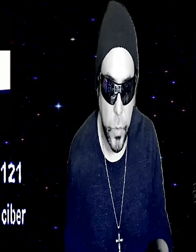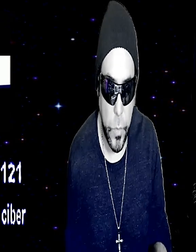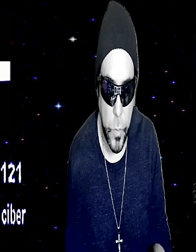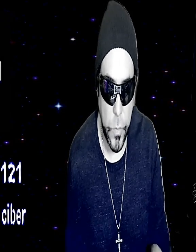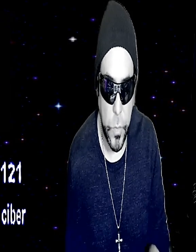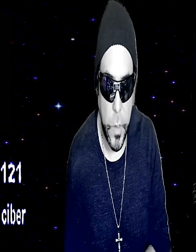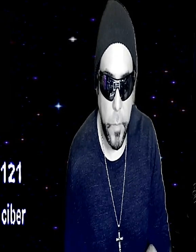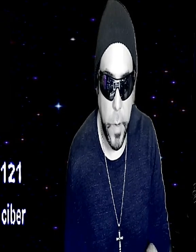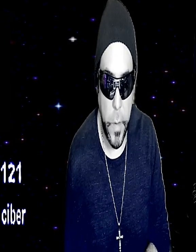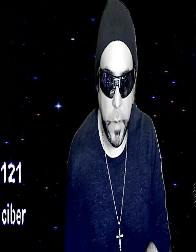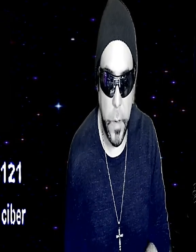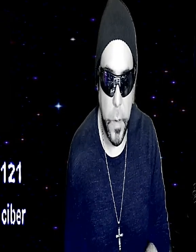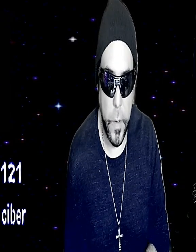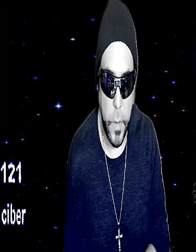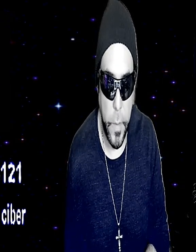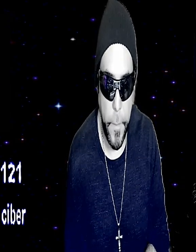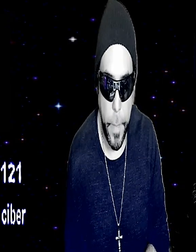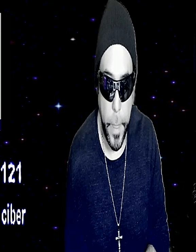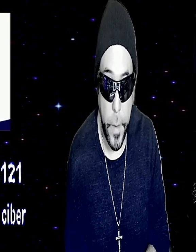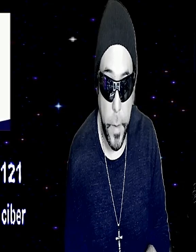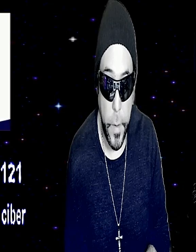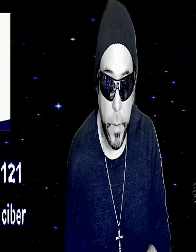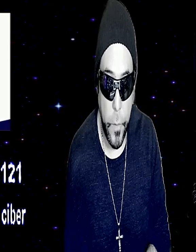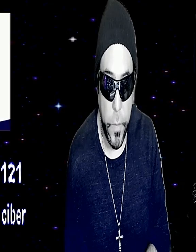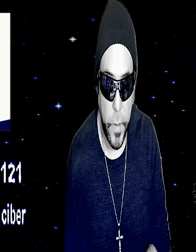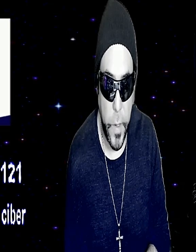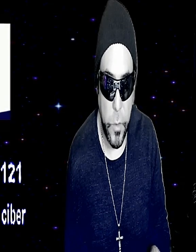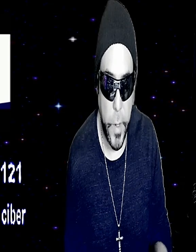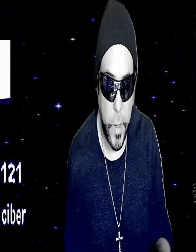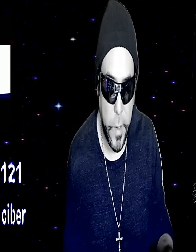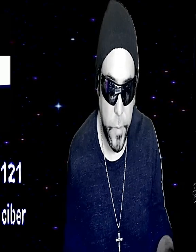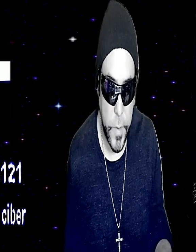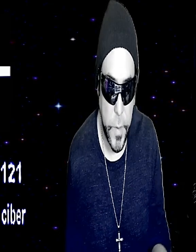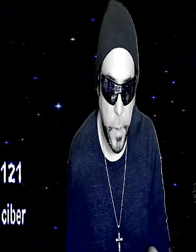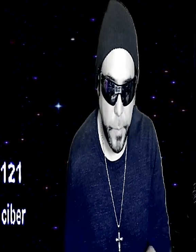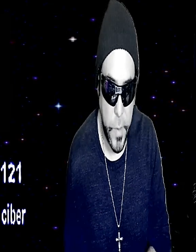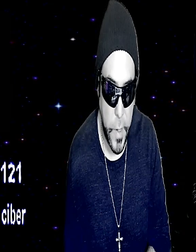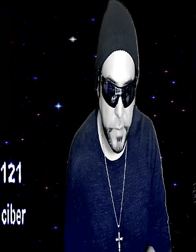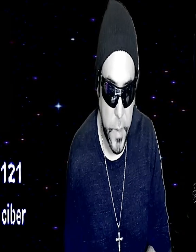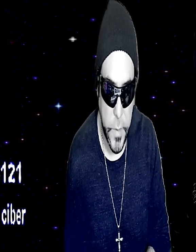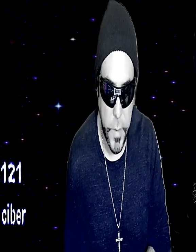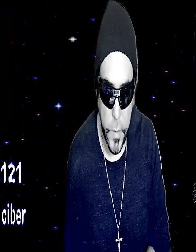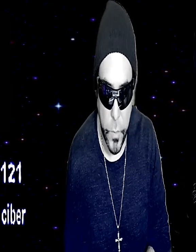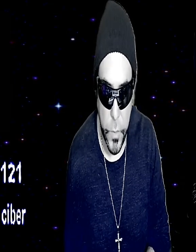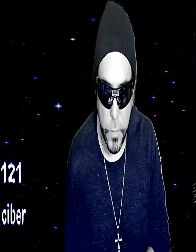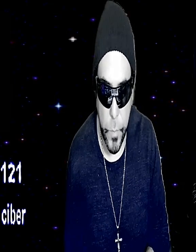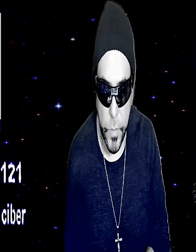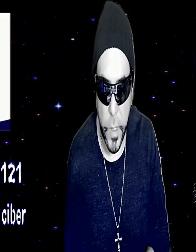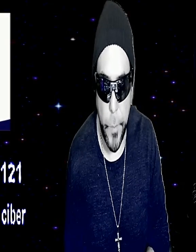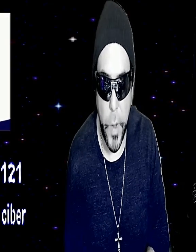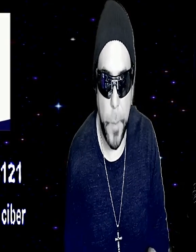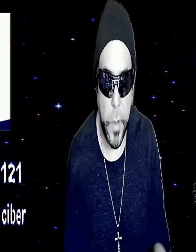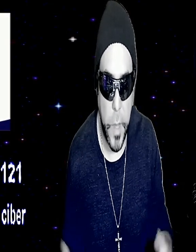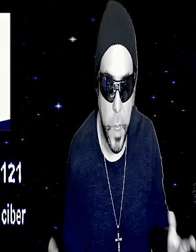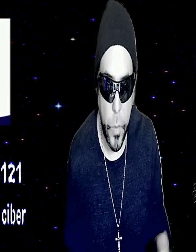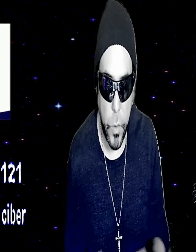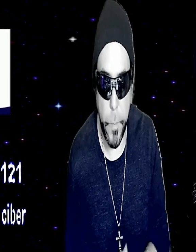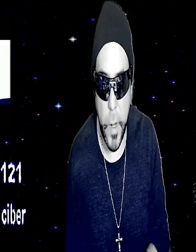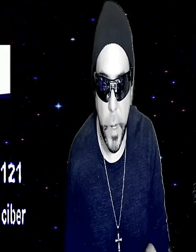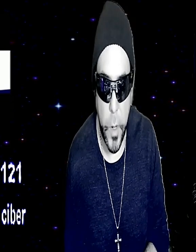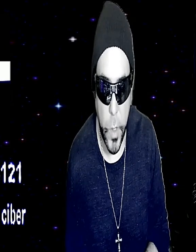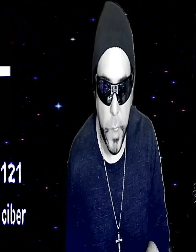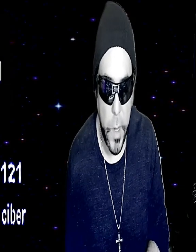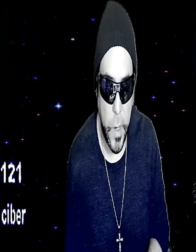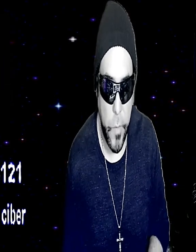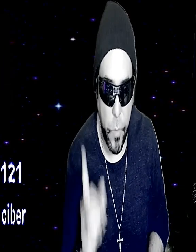de celebración, no es un día de hablar de... Así que estos mequetrefes, mentalistas, entonces vamos a poner la pantalla,